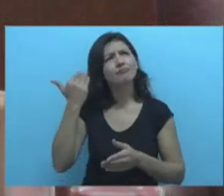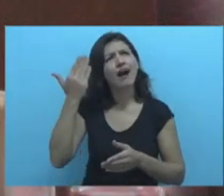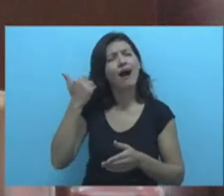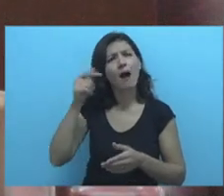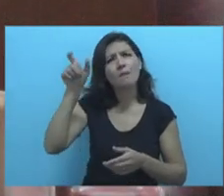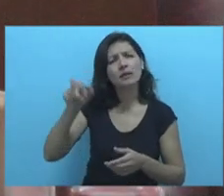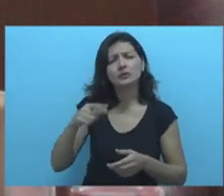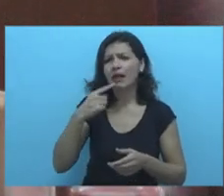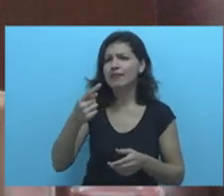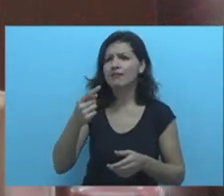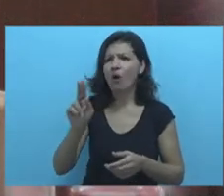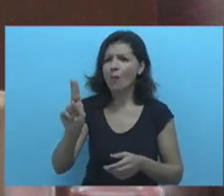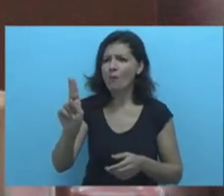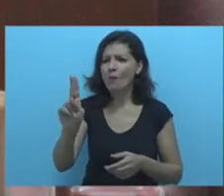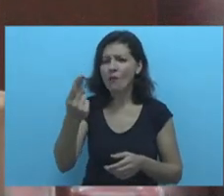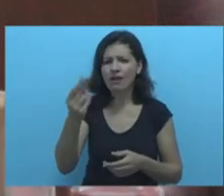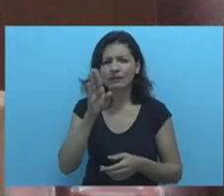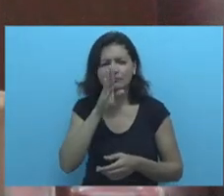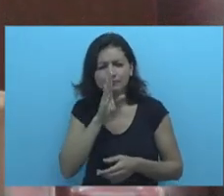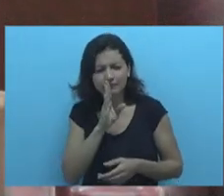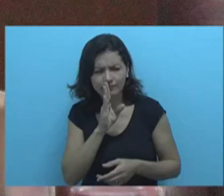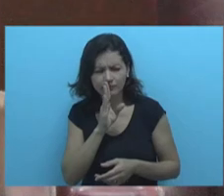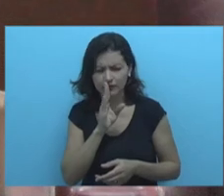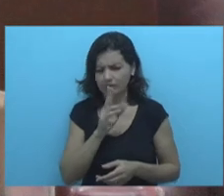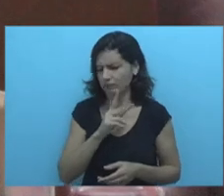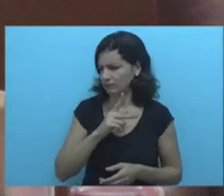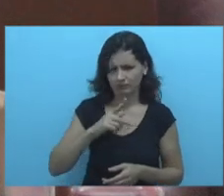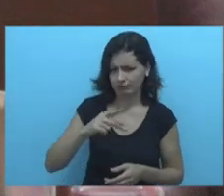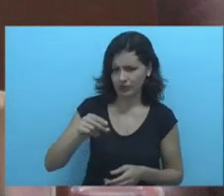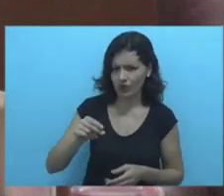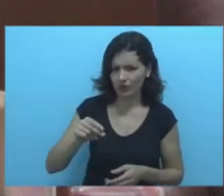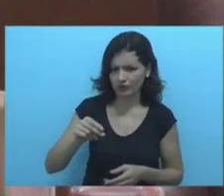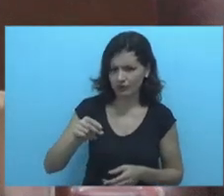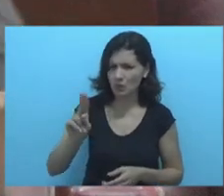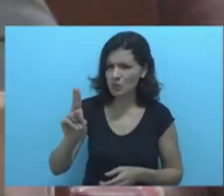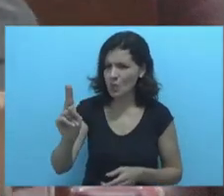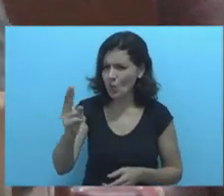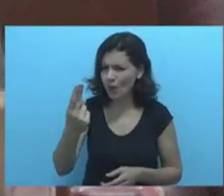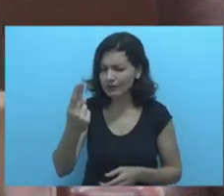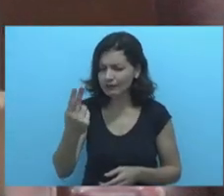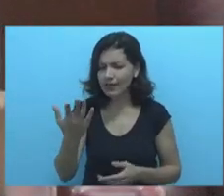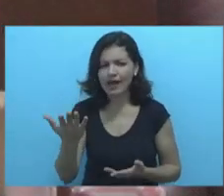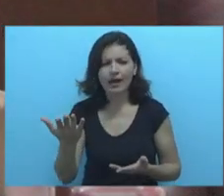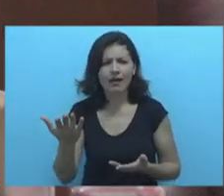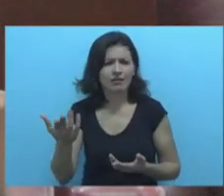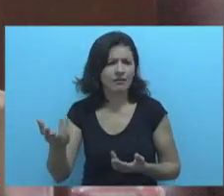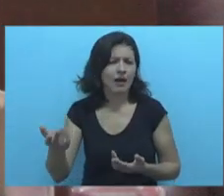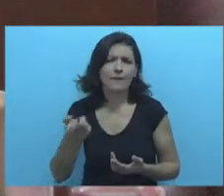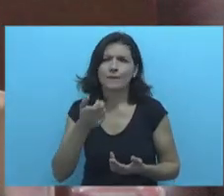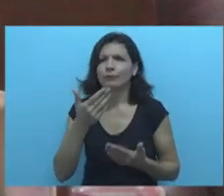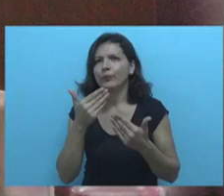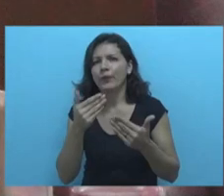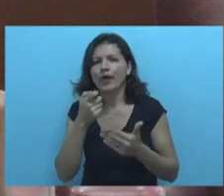es muda, es así. Y a veces esa muerte se expresa en el ruido del silencio,